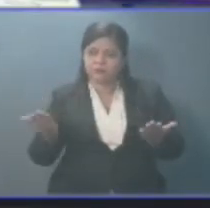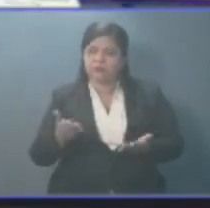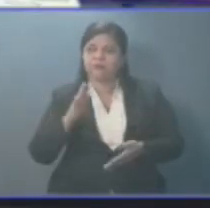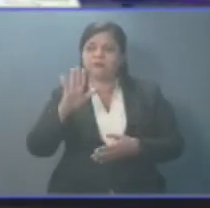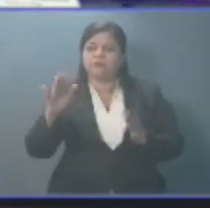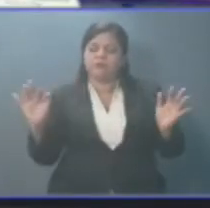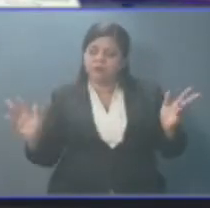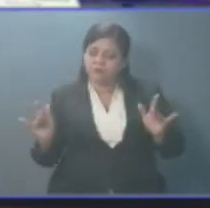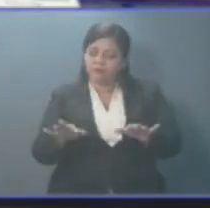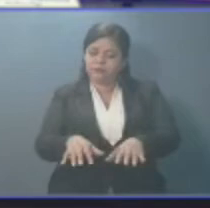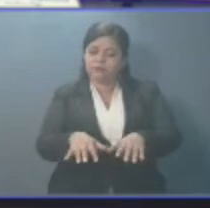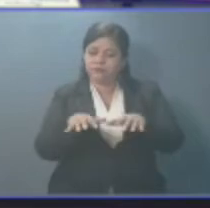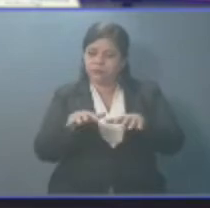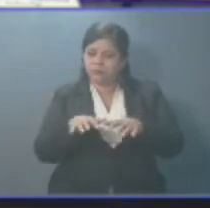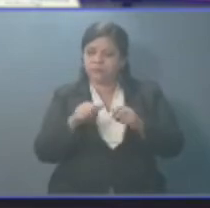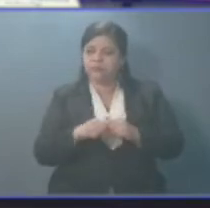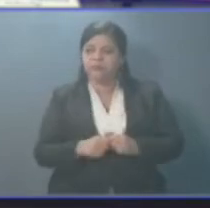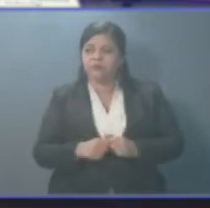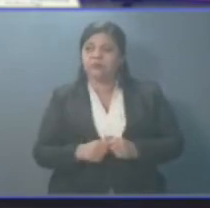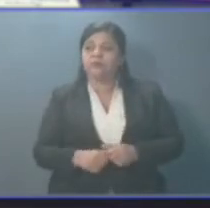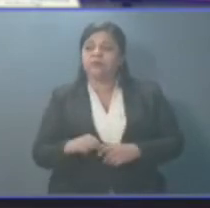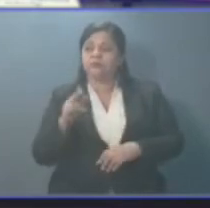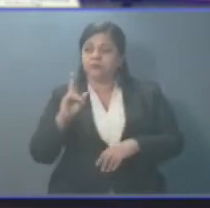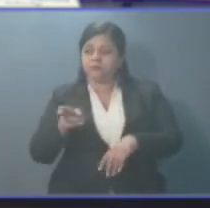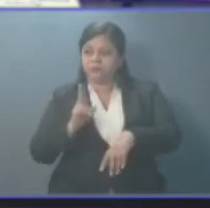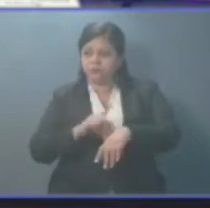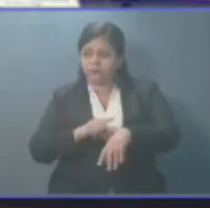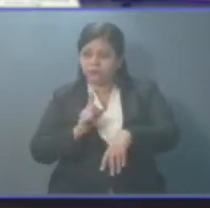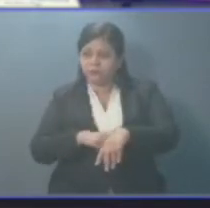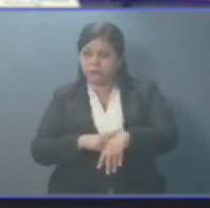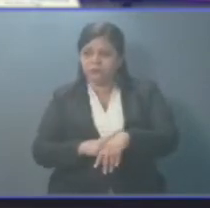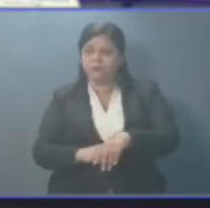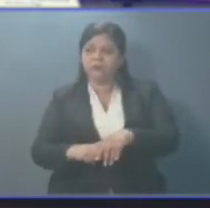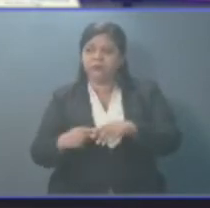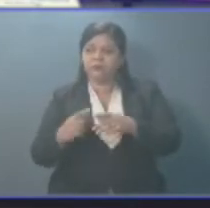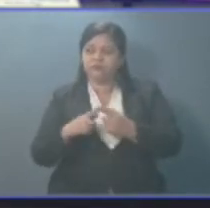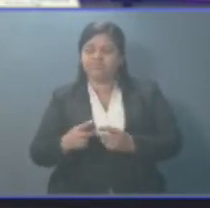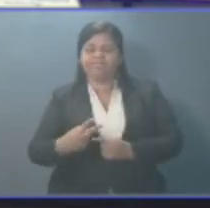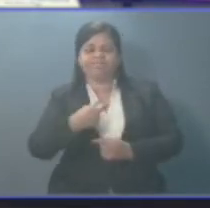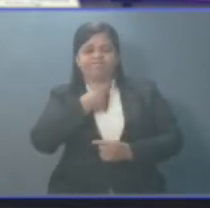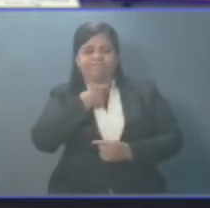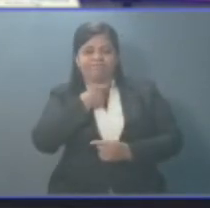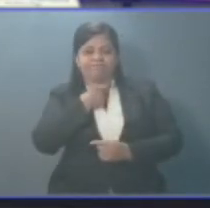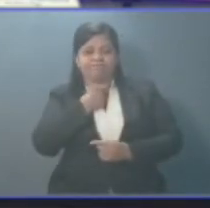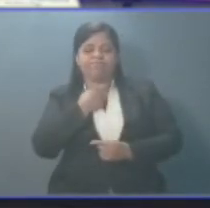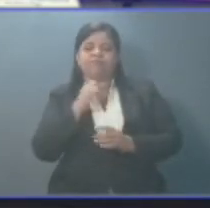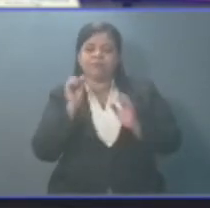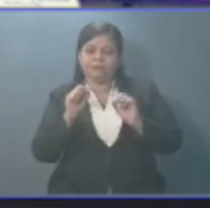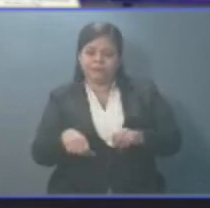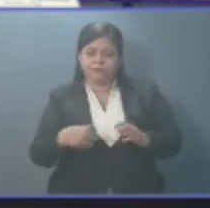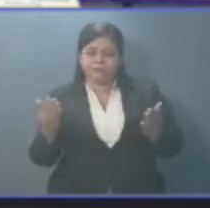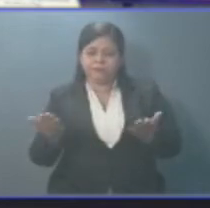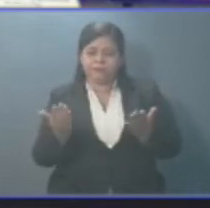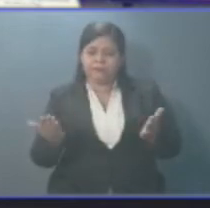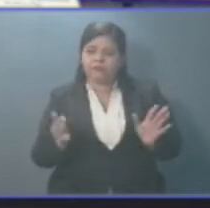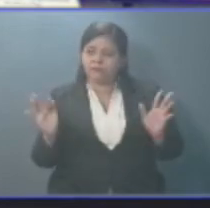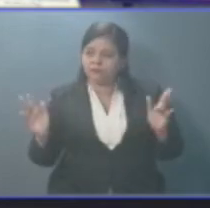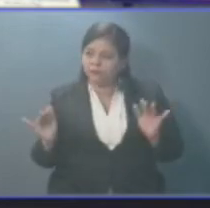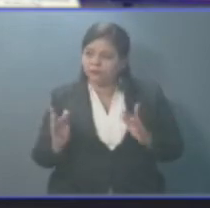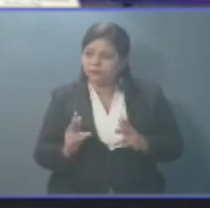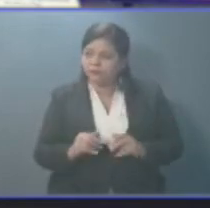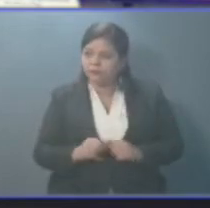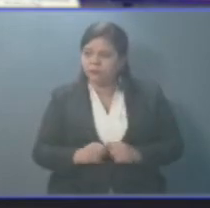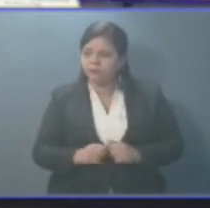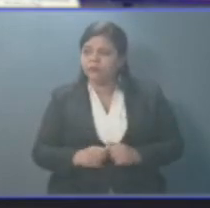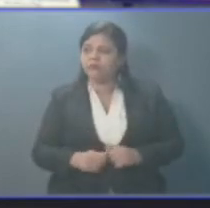asambleas generales y que a su vez sigan imposibilitados de realizar dichas reuniones,